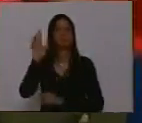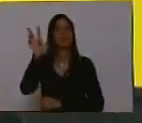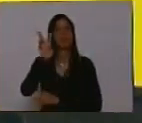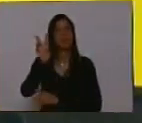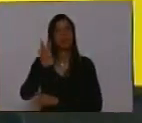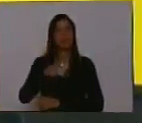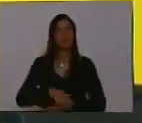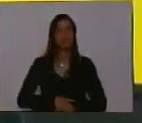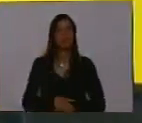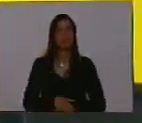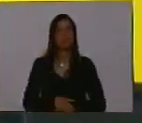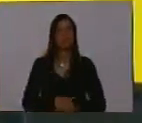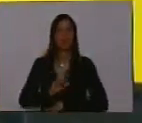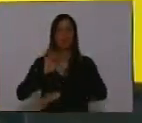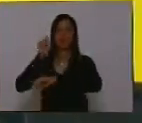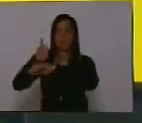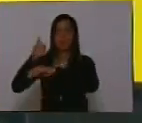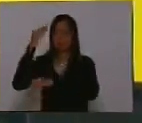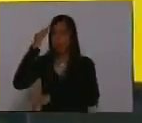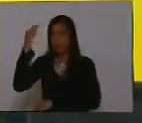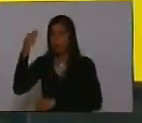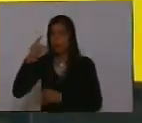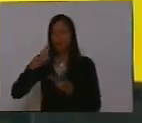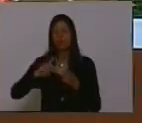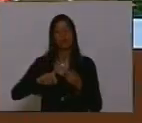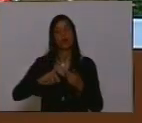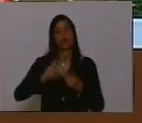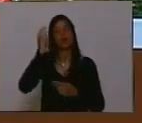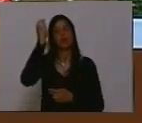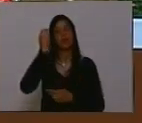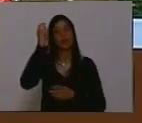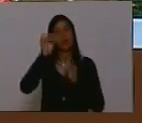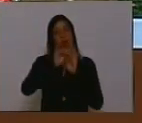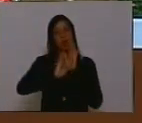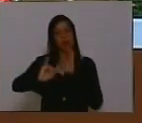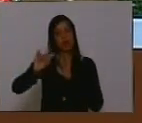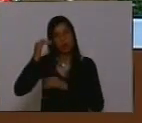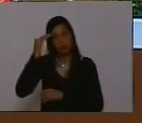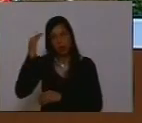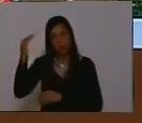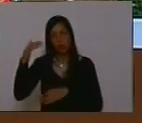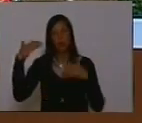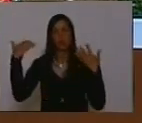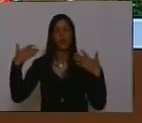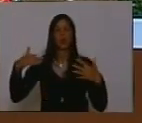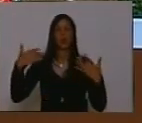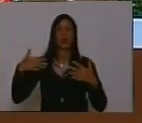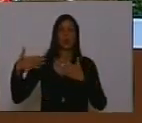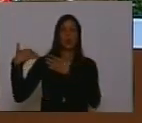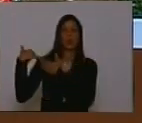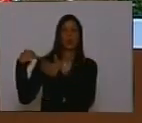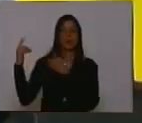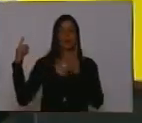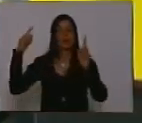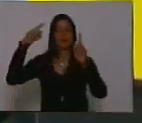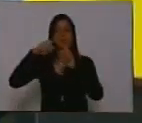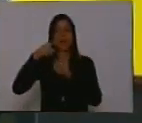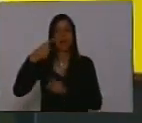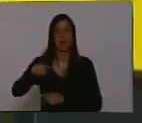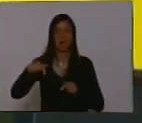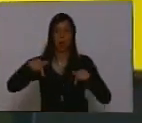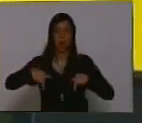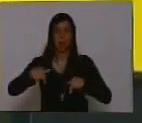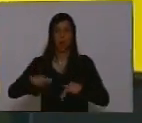a la junta directiva, saludar a mis colegas constituyentes. Bueno, gran reto el hablar